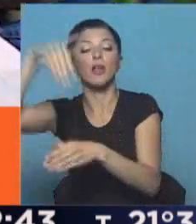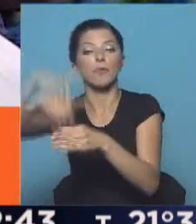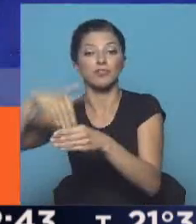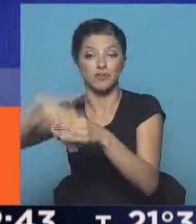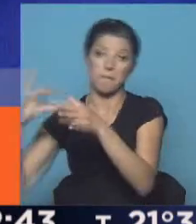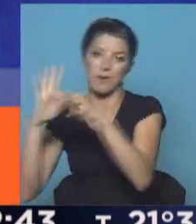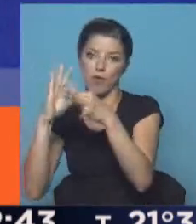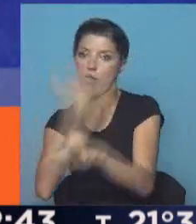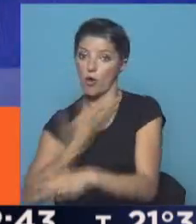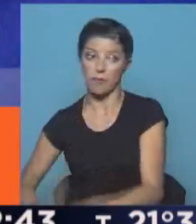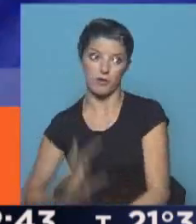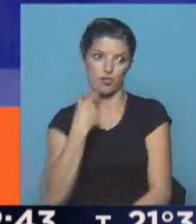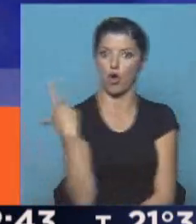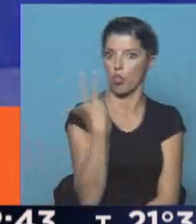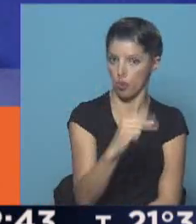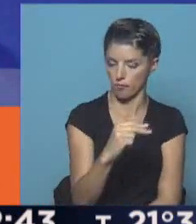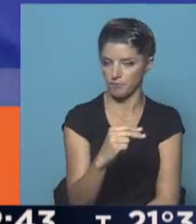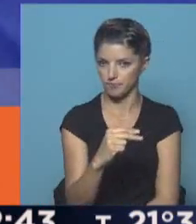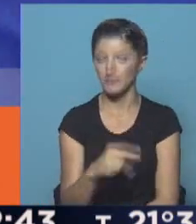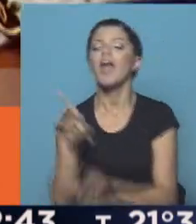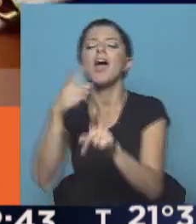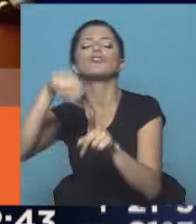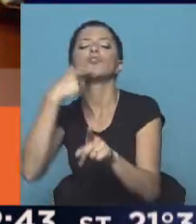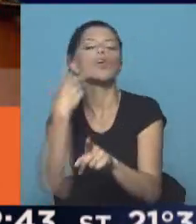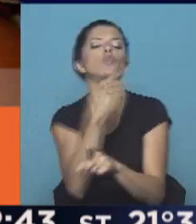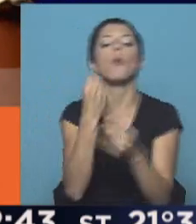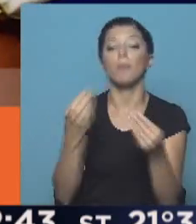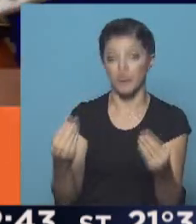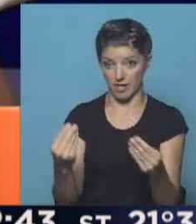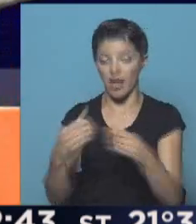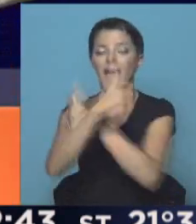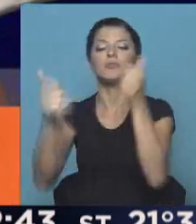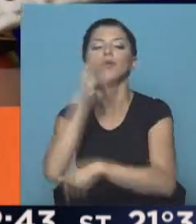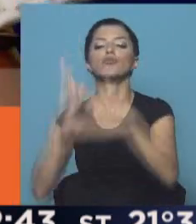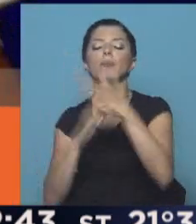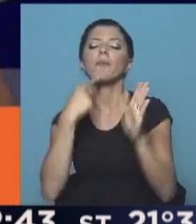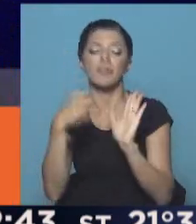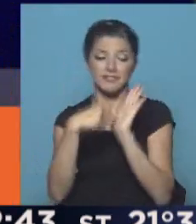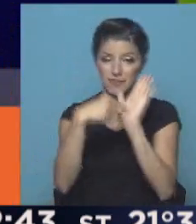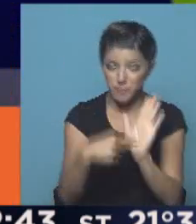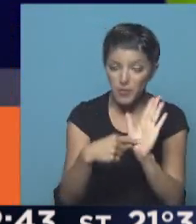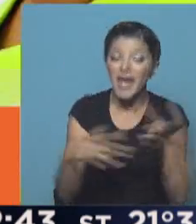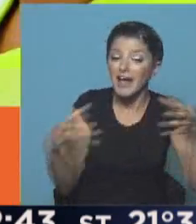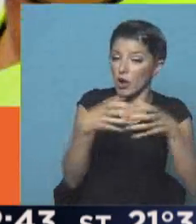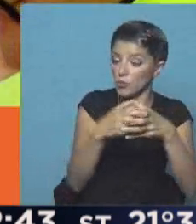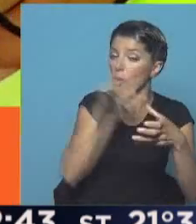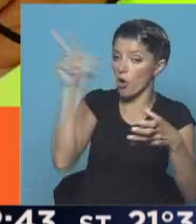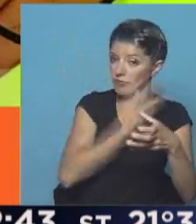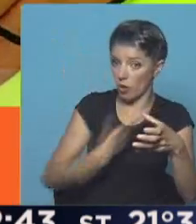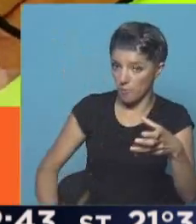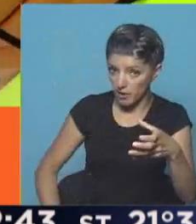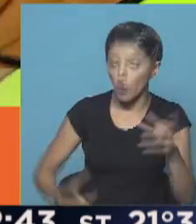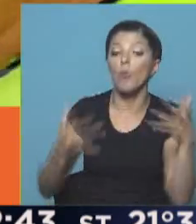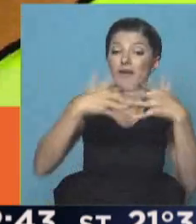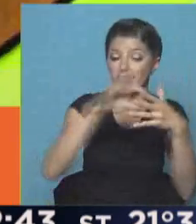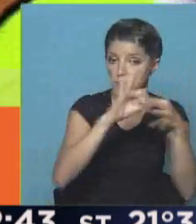gobierno. Se basaron en actuaciones judiciales refrendadas por el Tribunal Supremo que acusan a la Mesa de Unidad Democrática de fraude